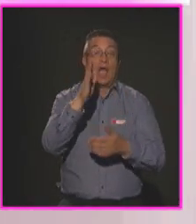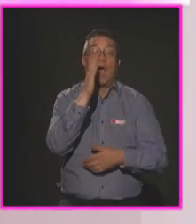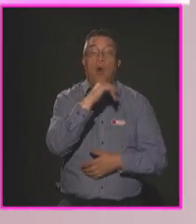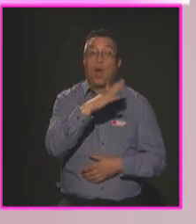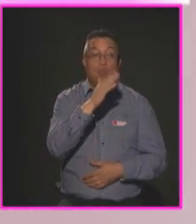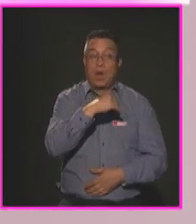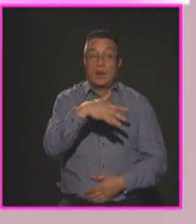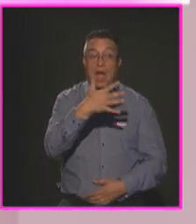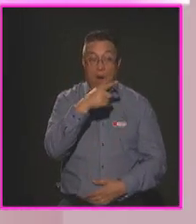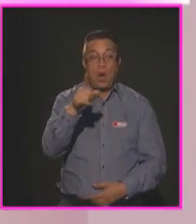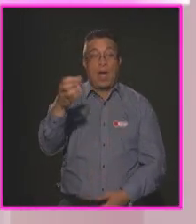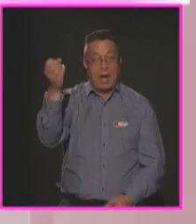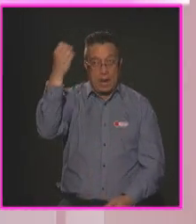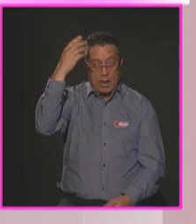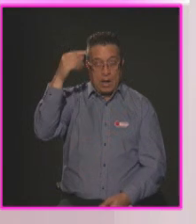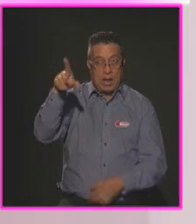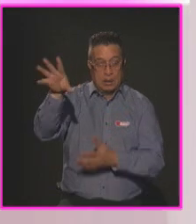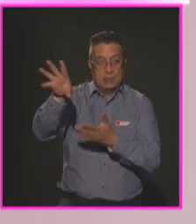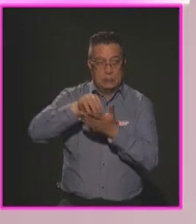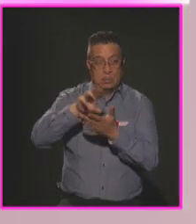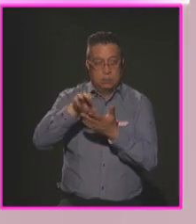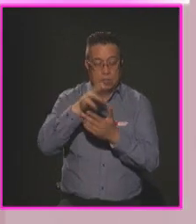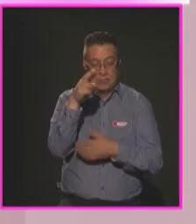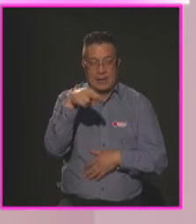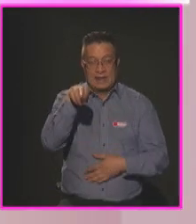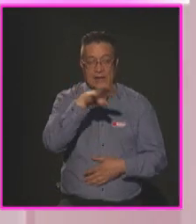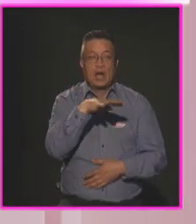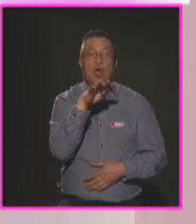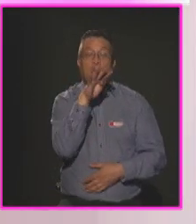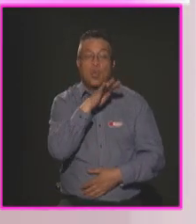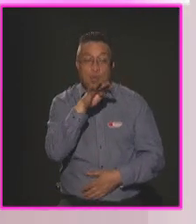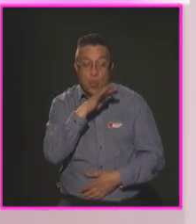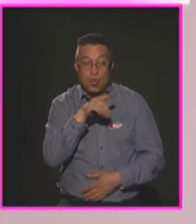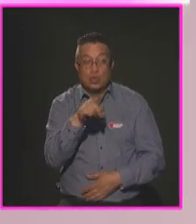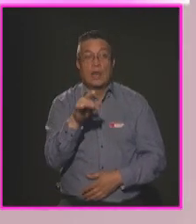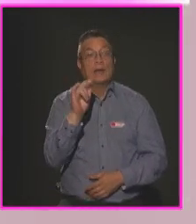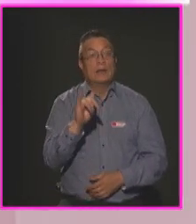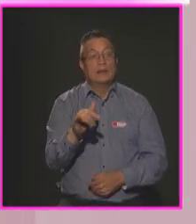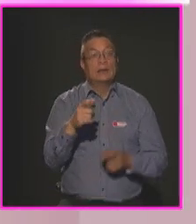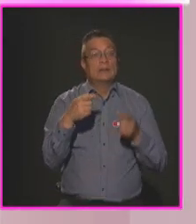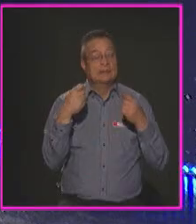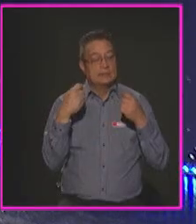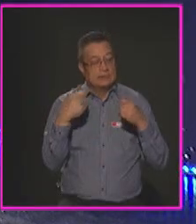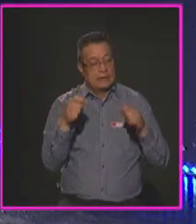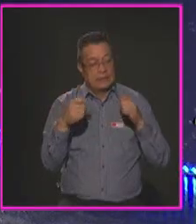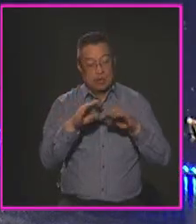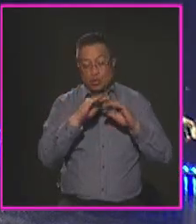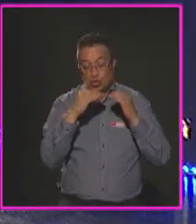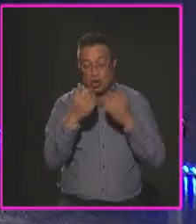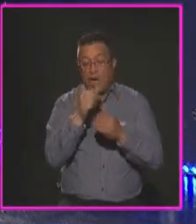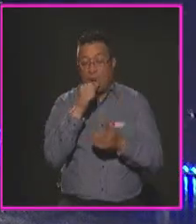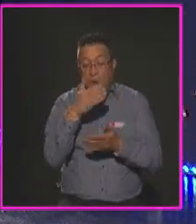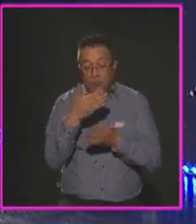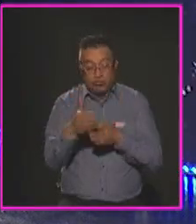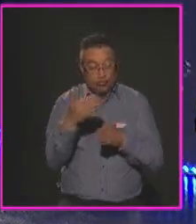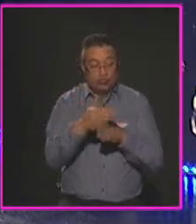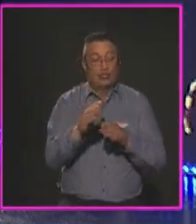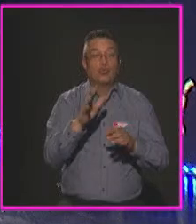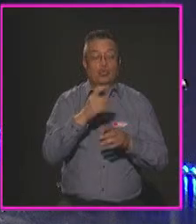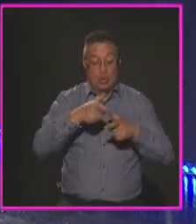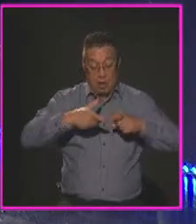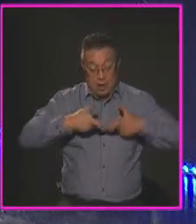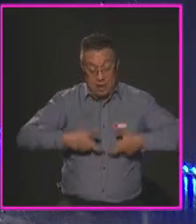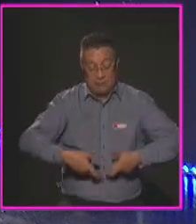Entonces, una lección, reutilizar y tratar todas las aguas residuales de todo tipo,